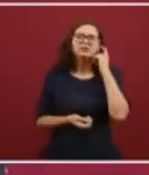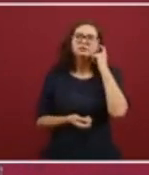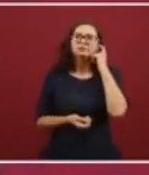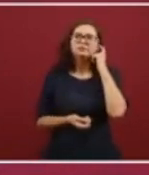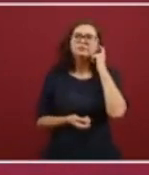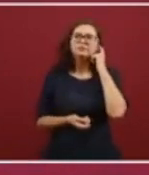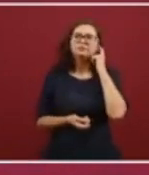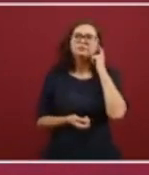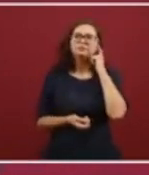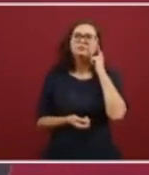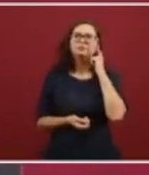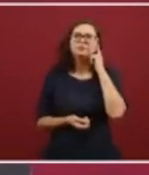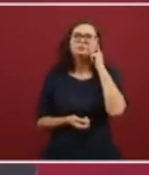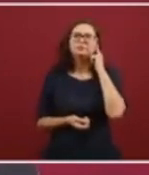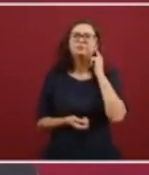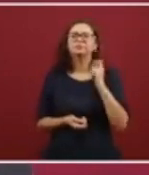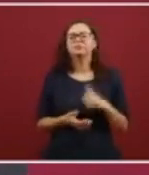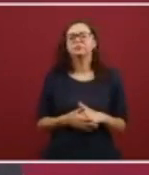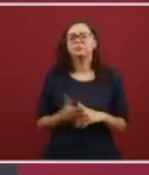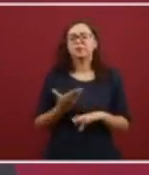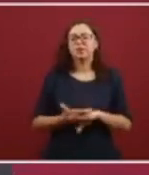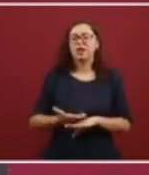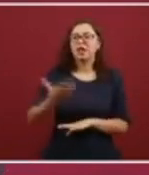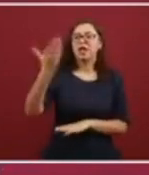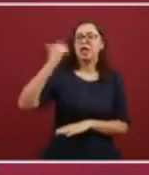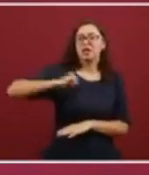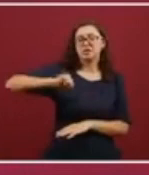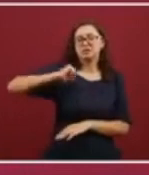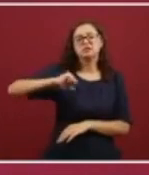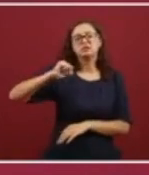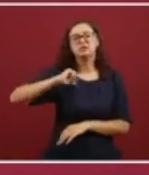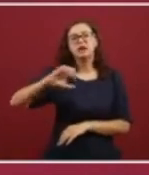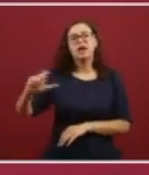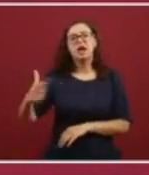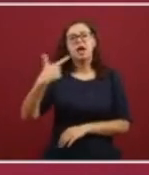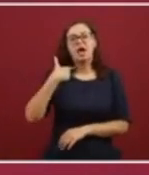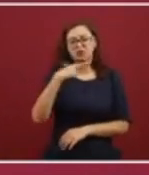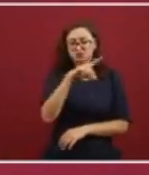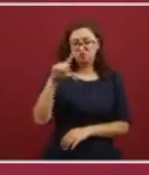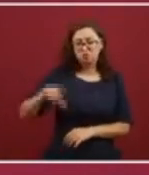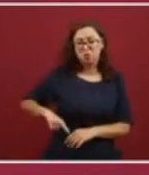cuando se hicieron arreglos en el pasado gobierno,